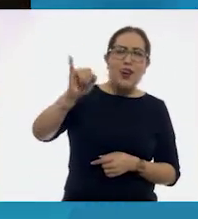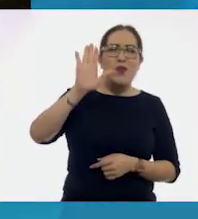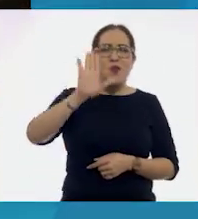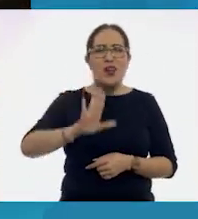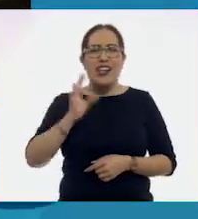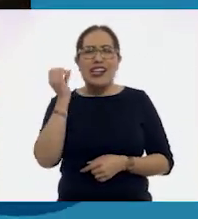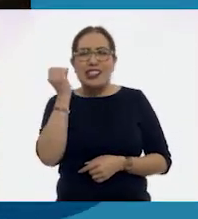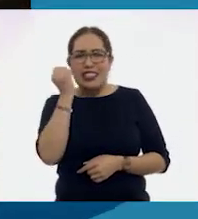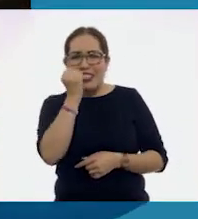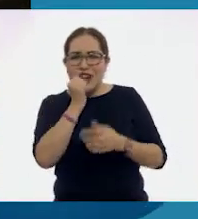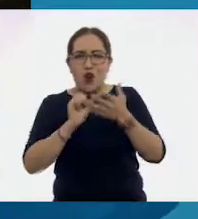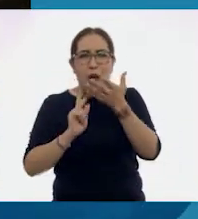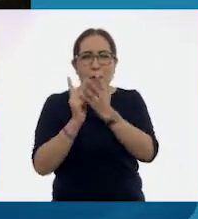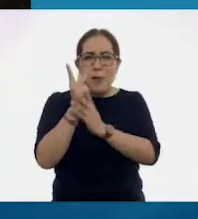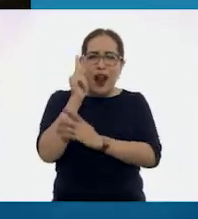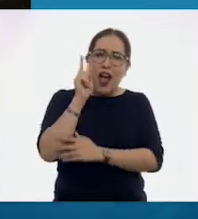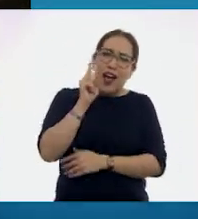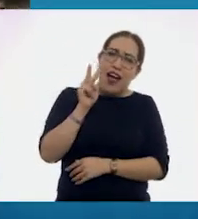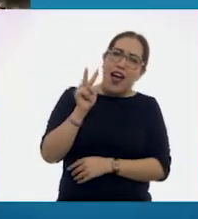quedó.